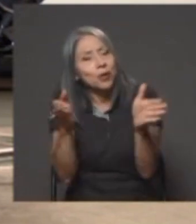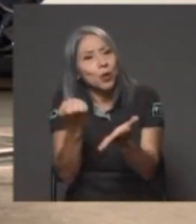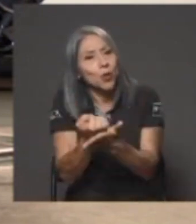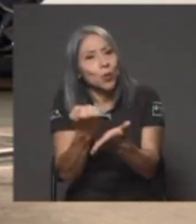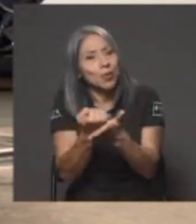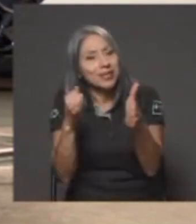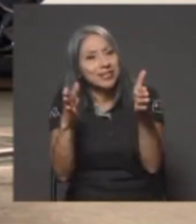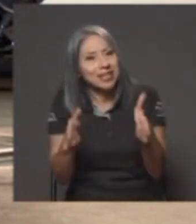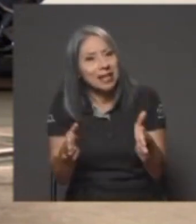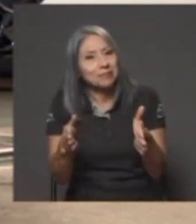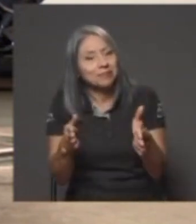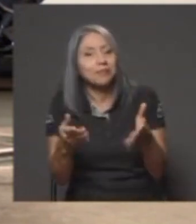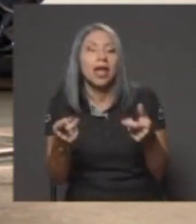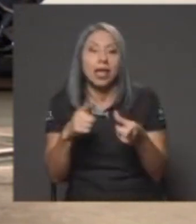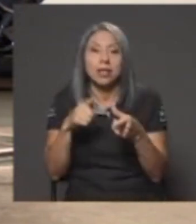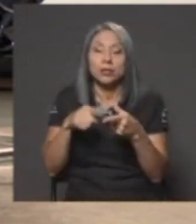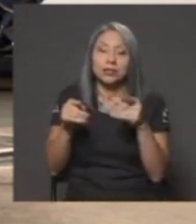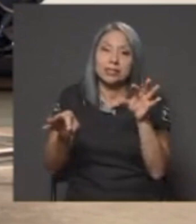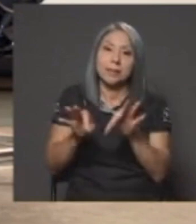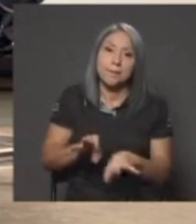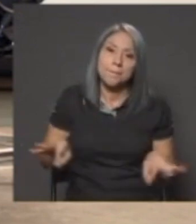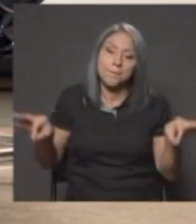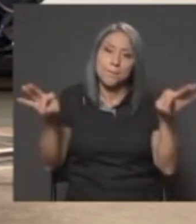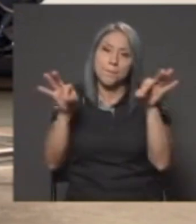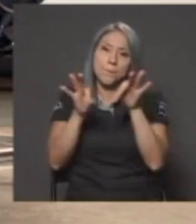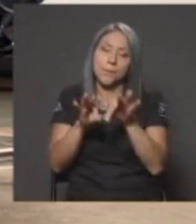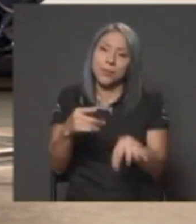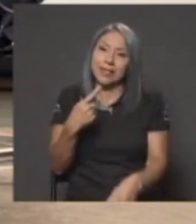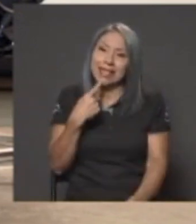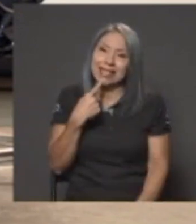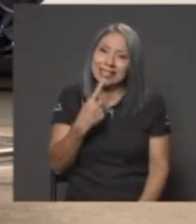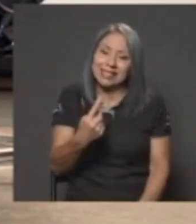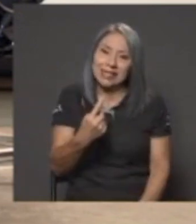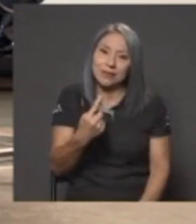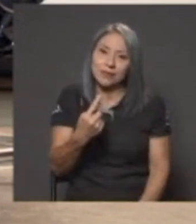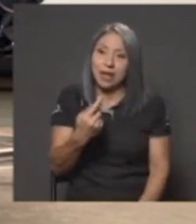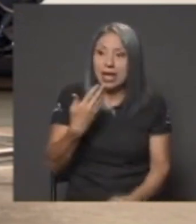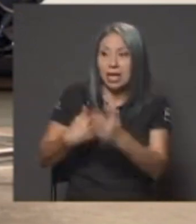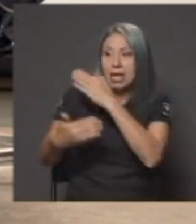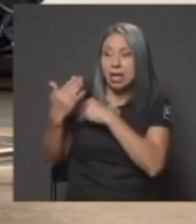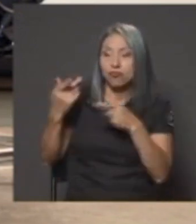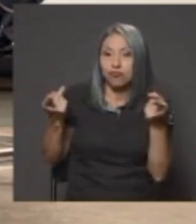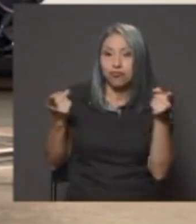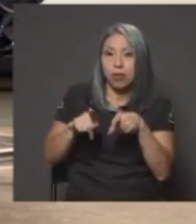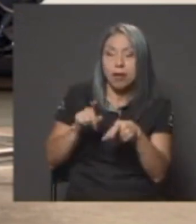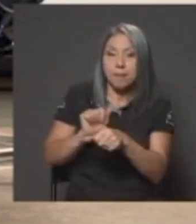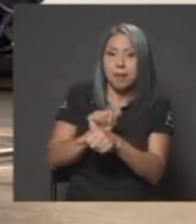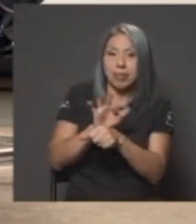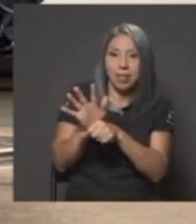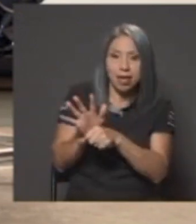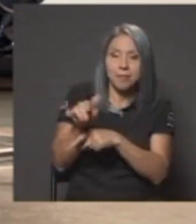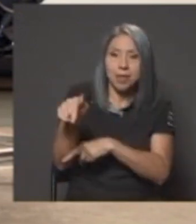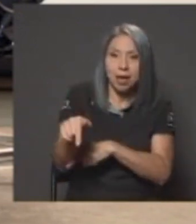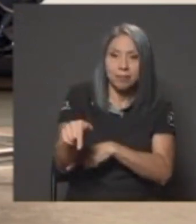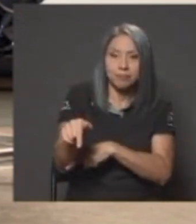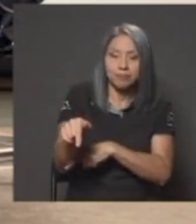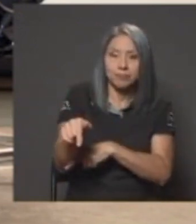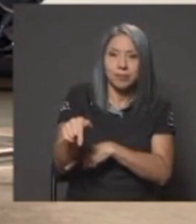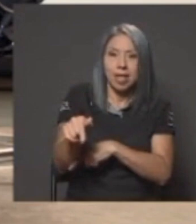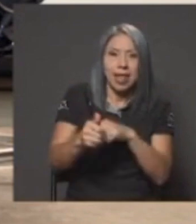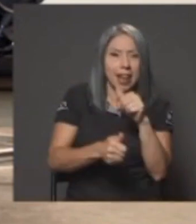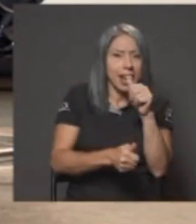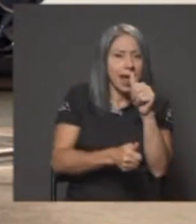me parece importante decir que frente a la pandemia, la mayor